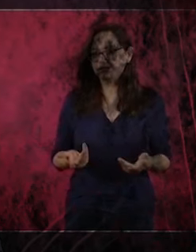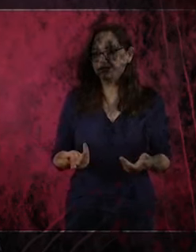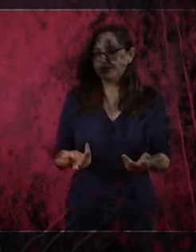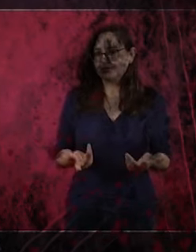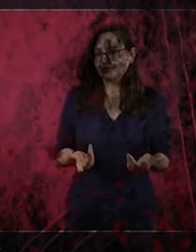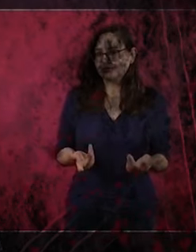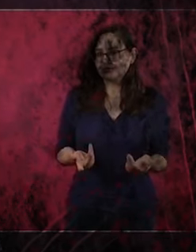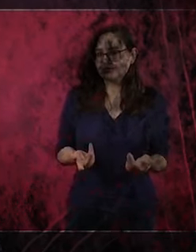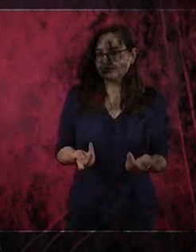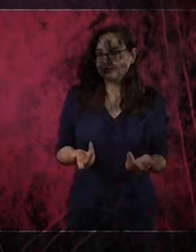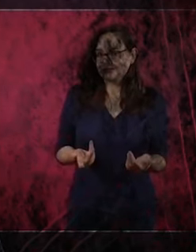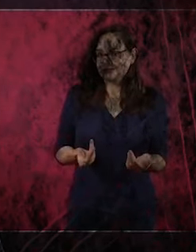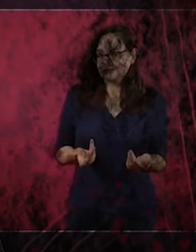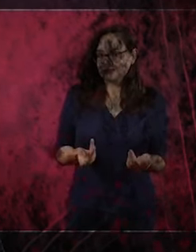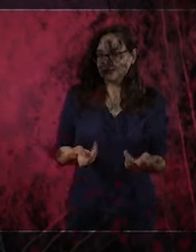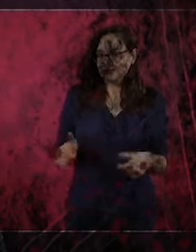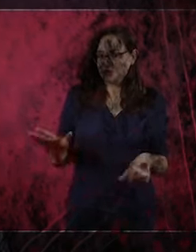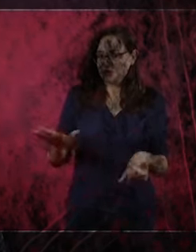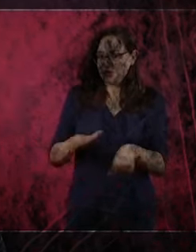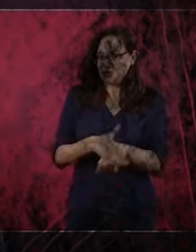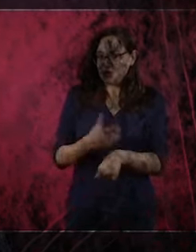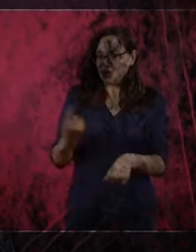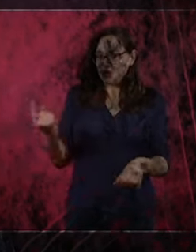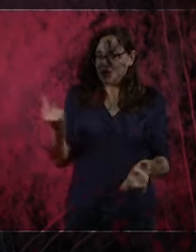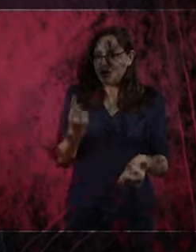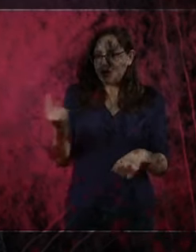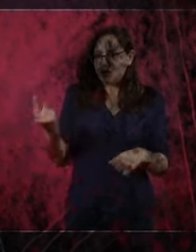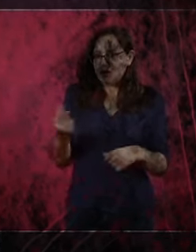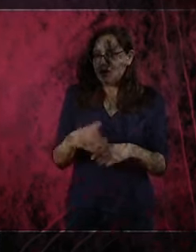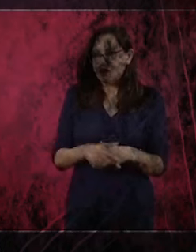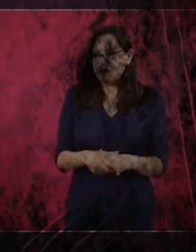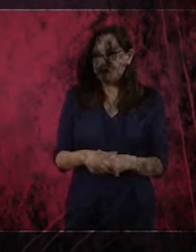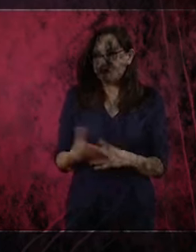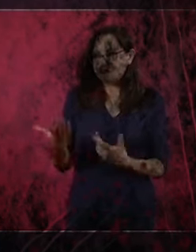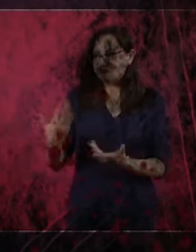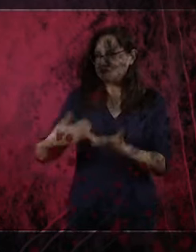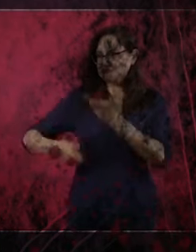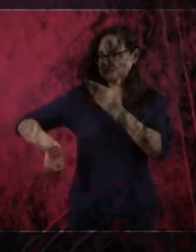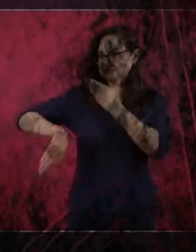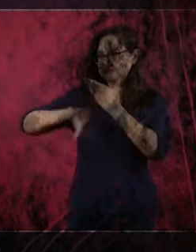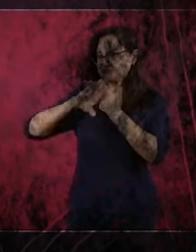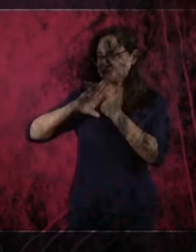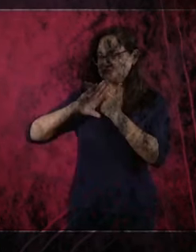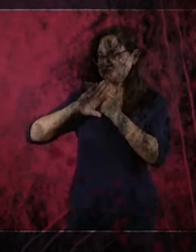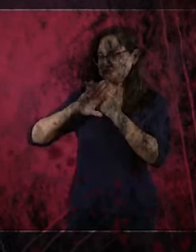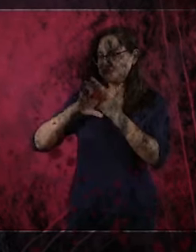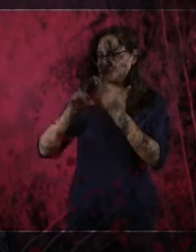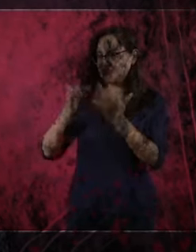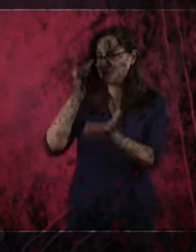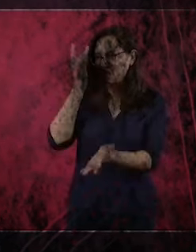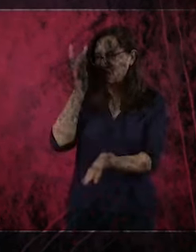no creerse los argumentos que busca el gusano este de verdad de verdad es patético El tipo Los